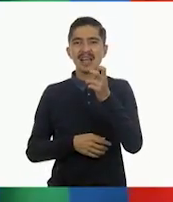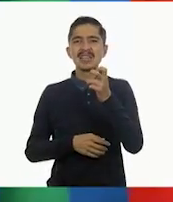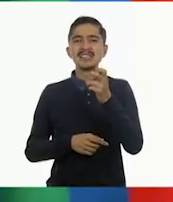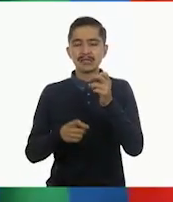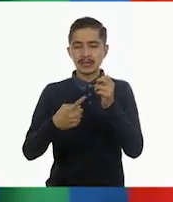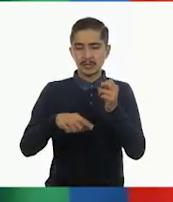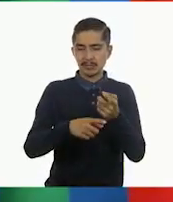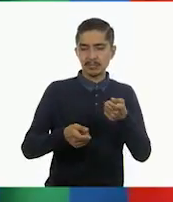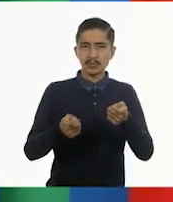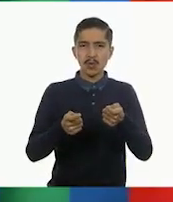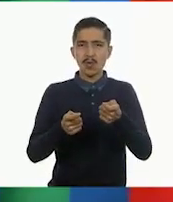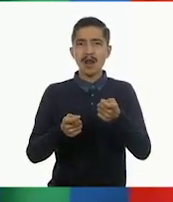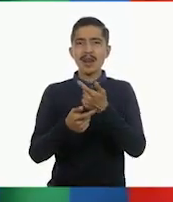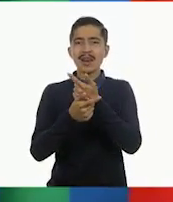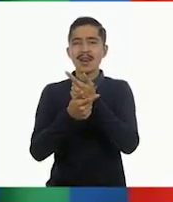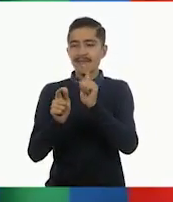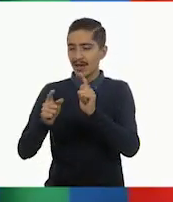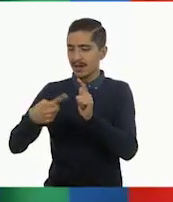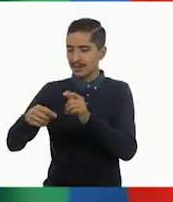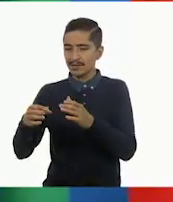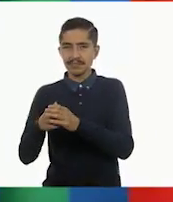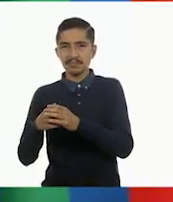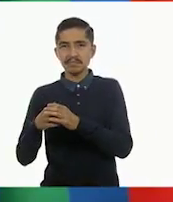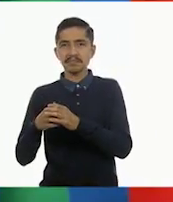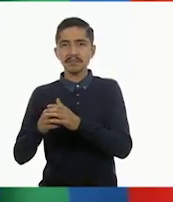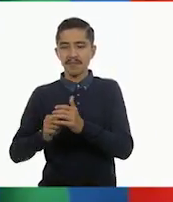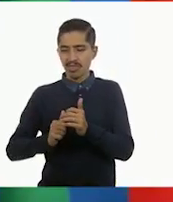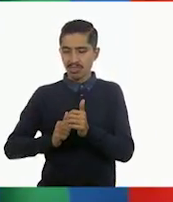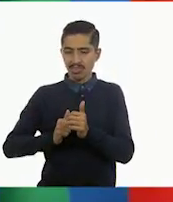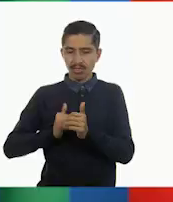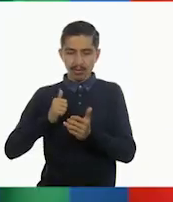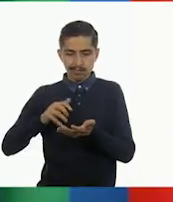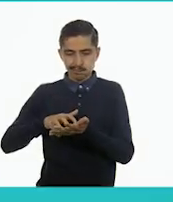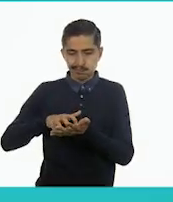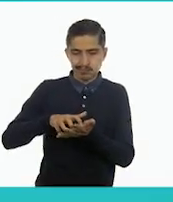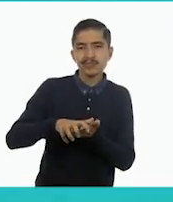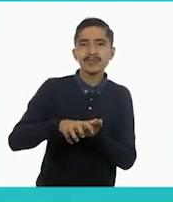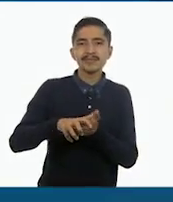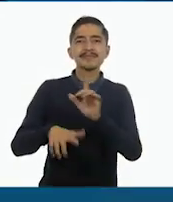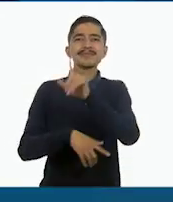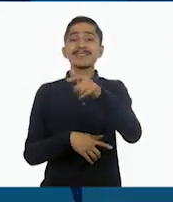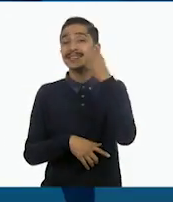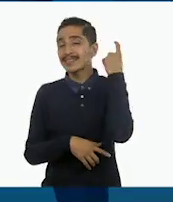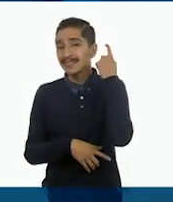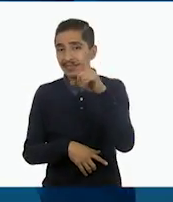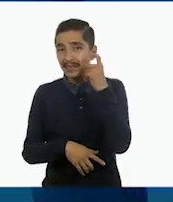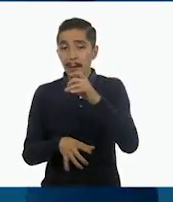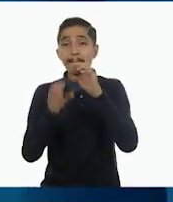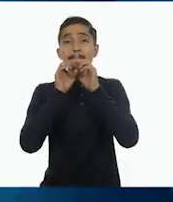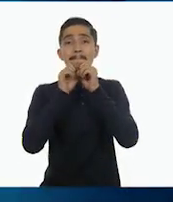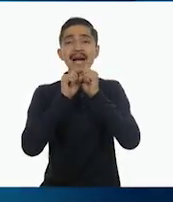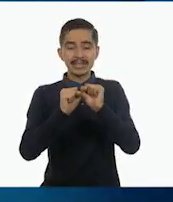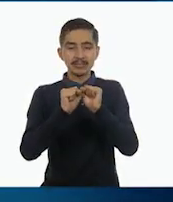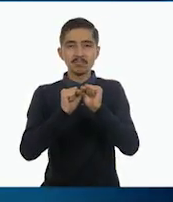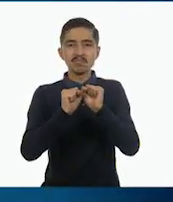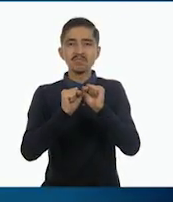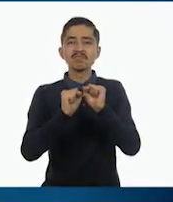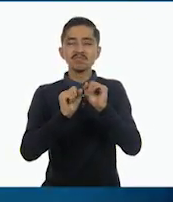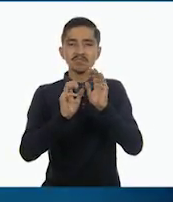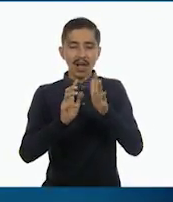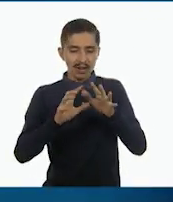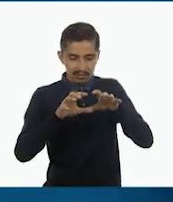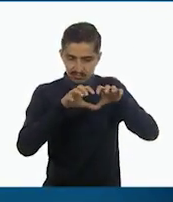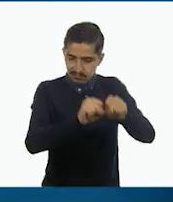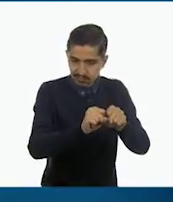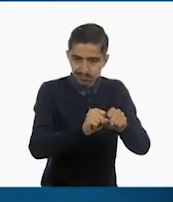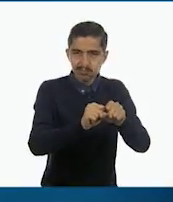debilitó y los liberales fueron ganando territorio. Finalmente, en Querétaro, Maximiliano fue atrapado y